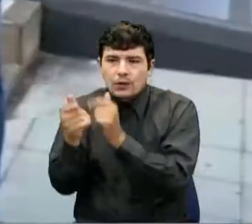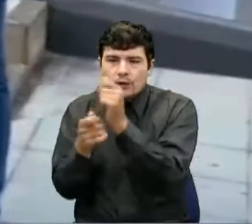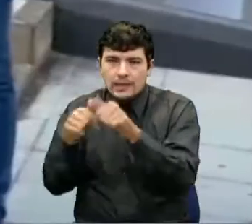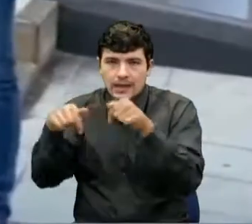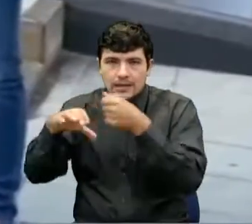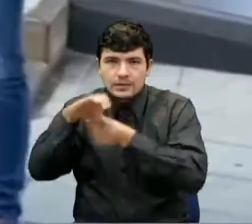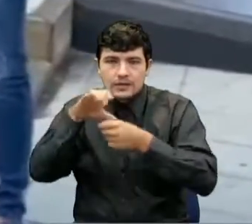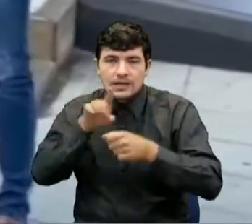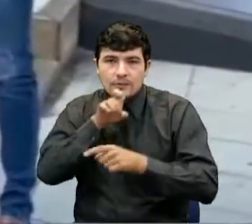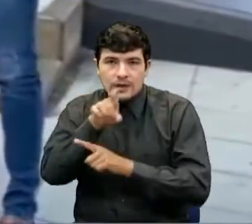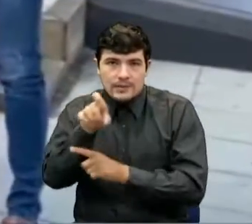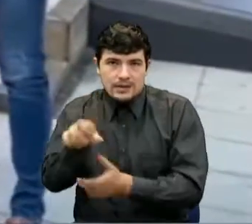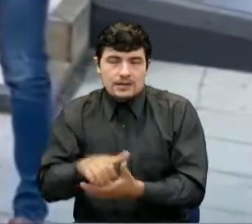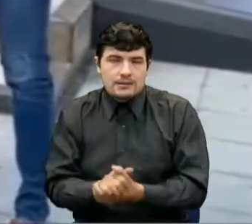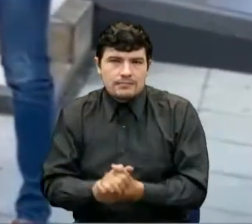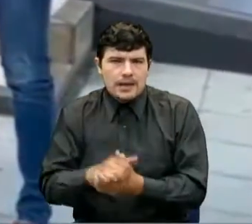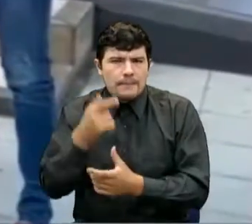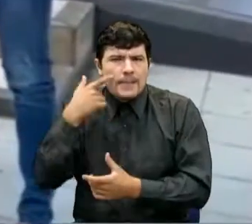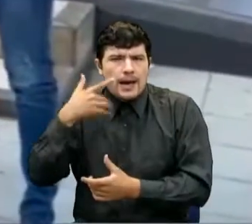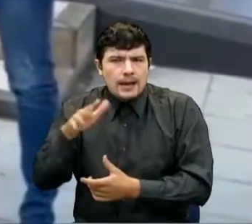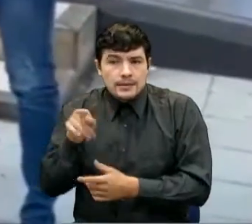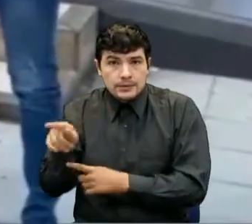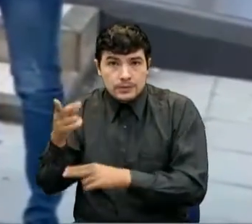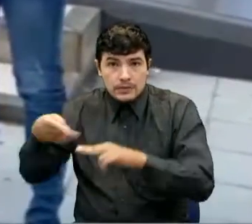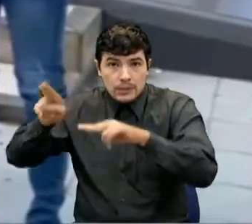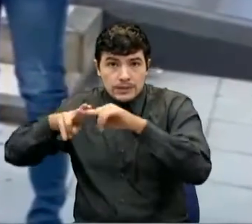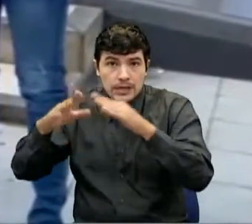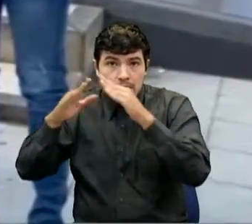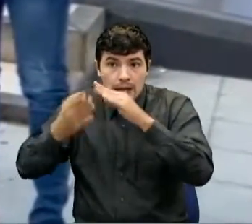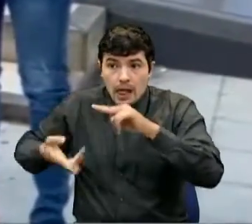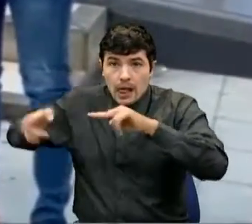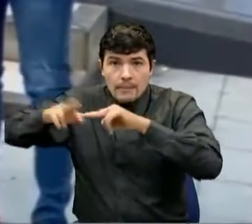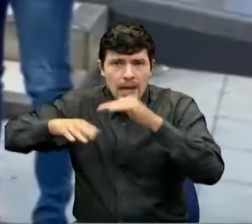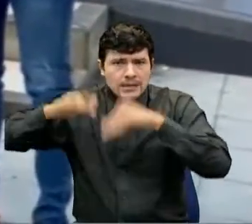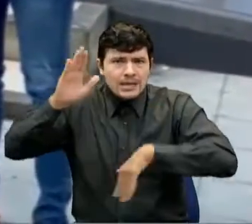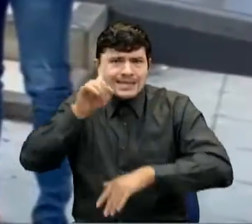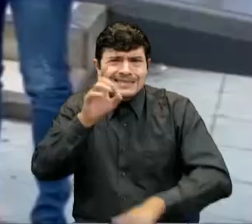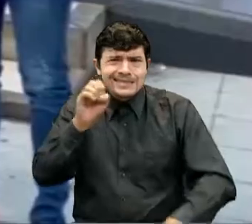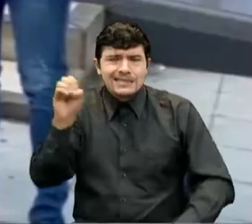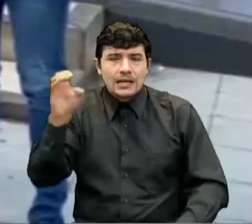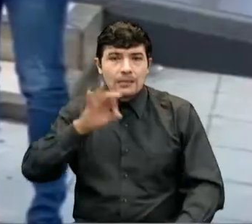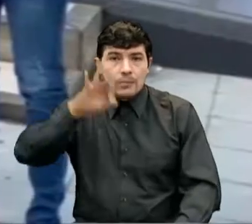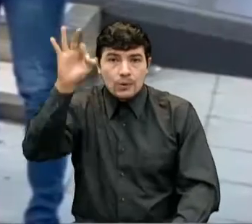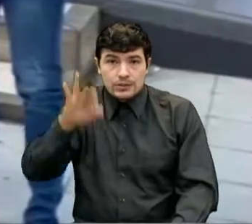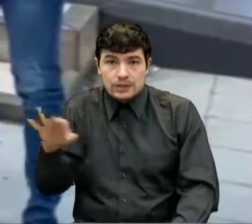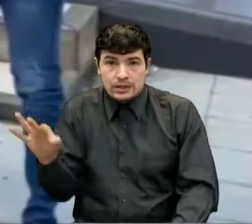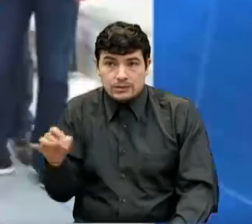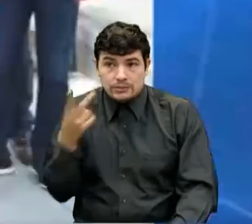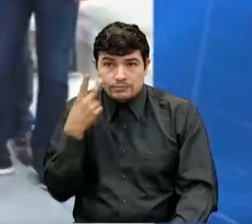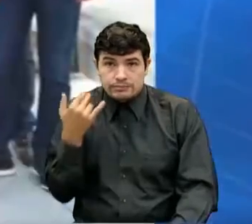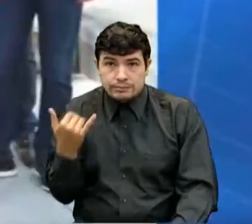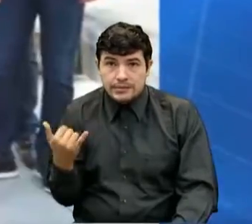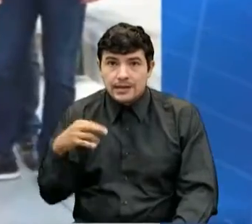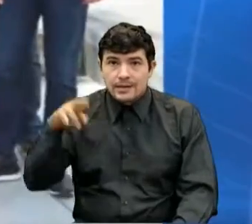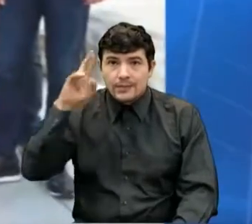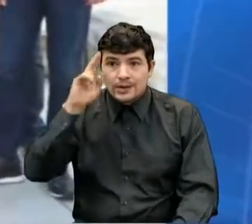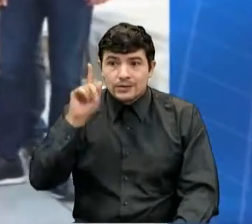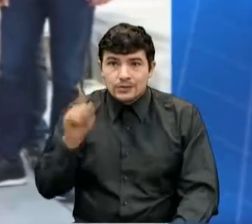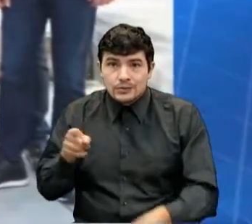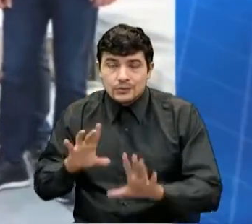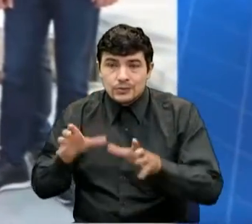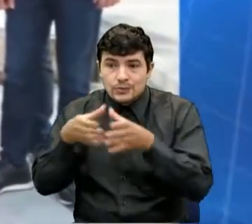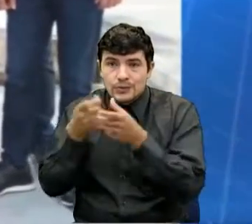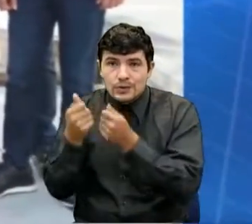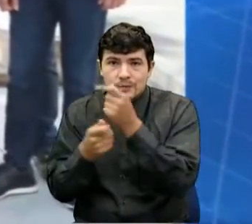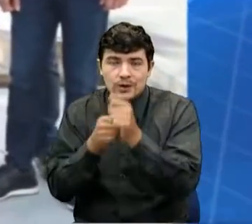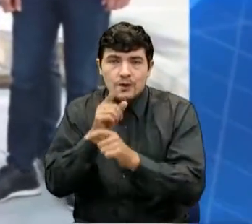en esta crisis económica. Todo parece indicar que el impuesto predial aumentará hasta 100% si se implementa dicha actualización, por eso los sectores de estratos